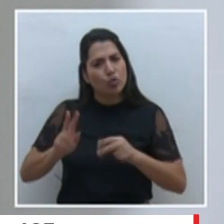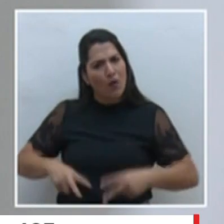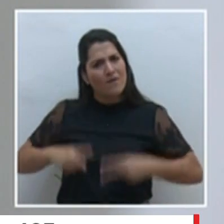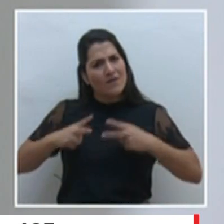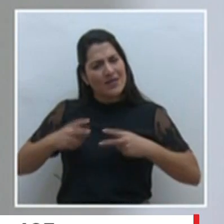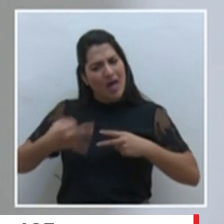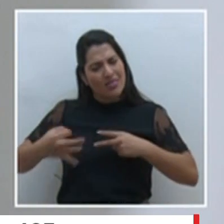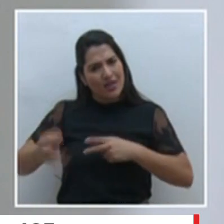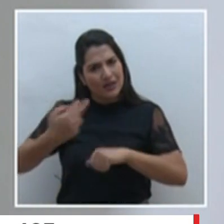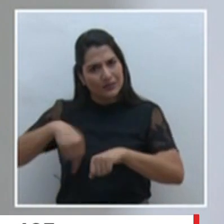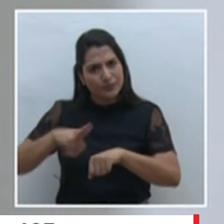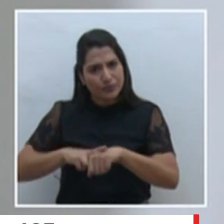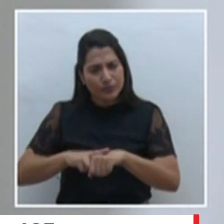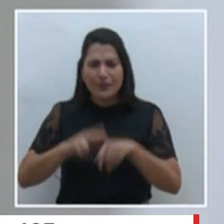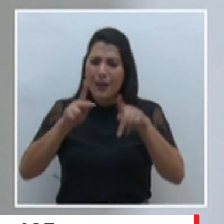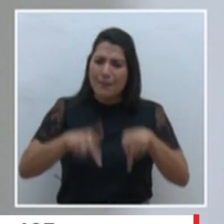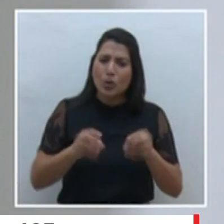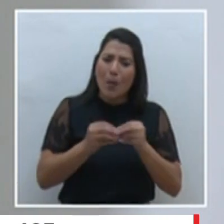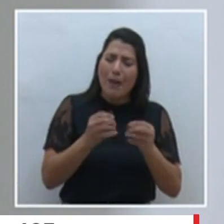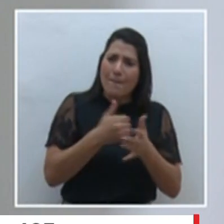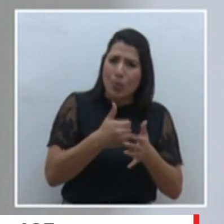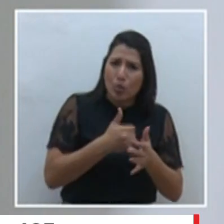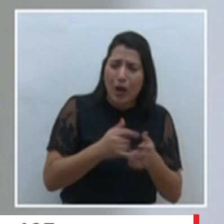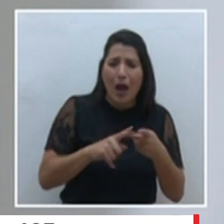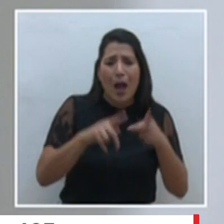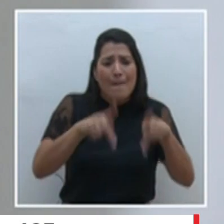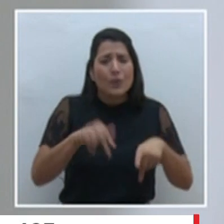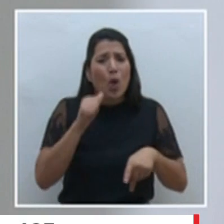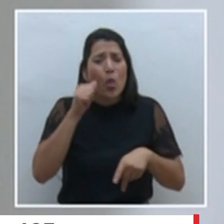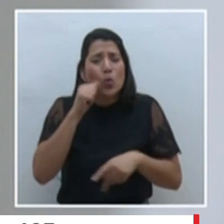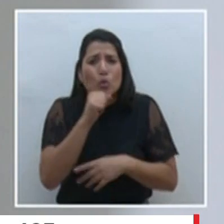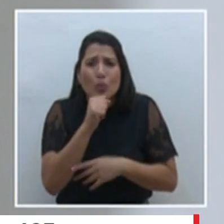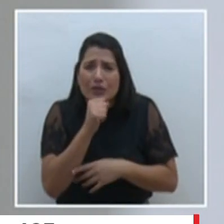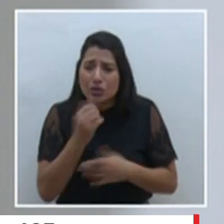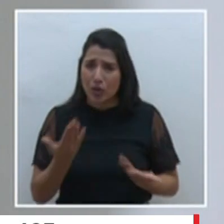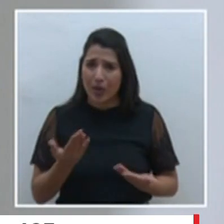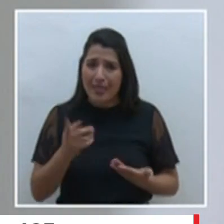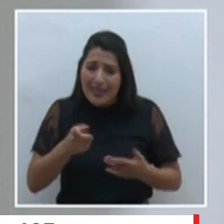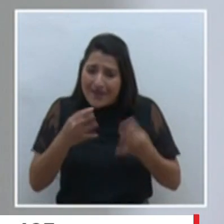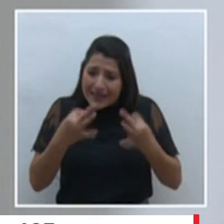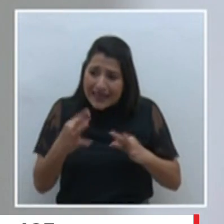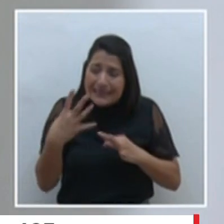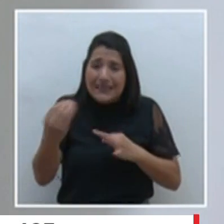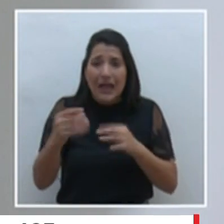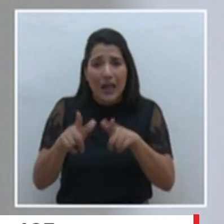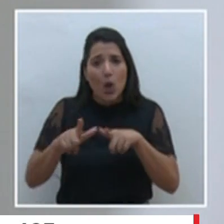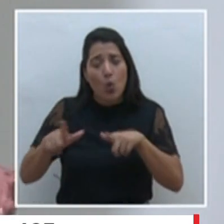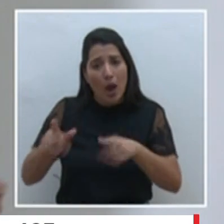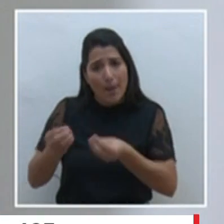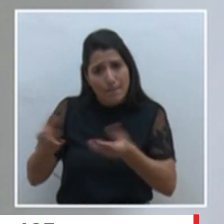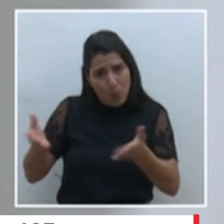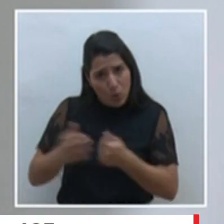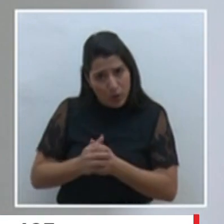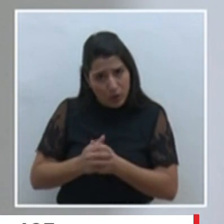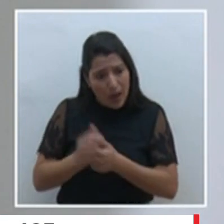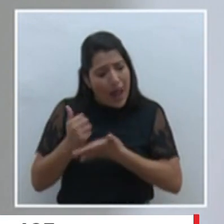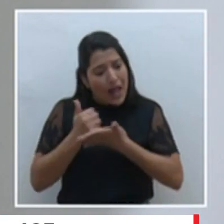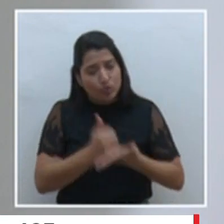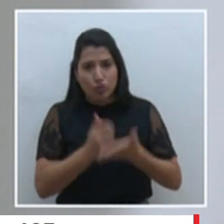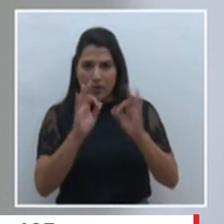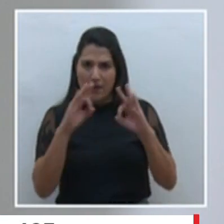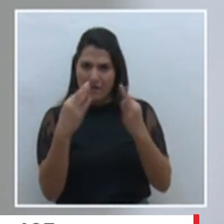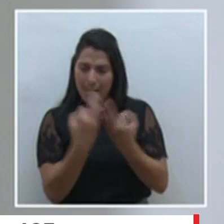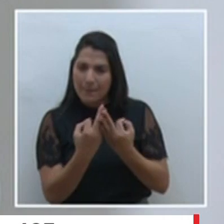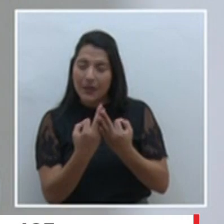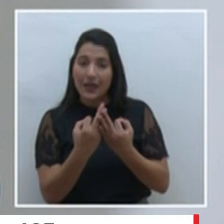hemos dicho, las personas vulnerables, las personas más frágiles, los adultos mayores, tienen que tratar de evitar ir a lugares públicos, que les ayuden la familia. Sigue siendo vigente,